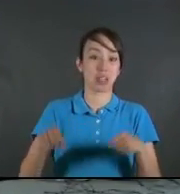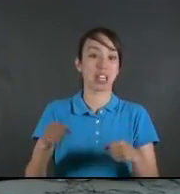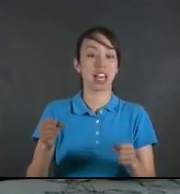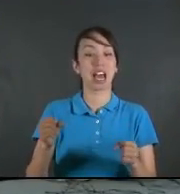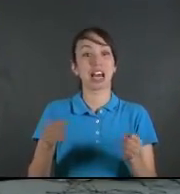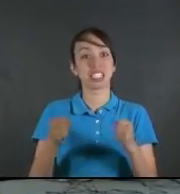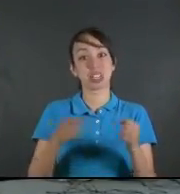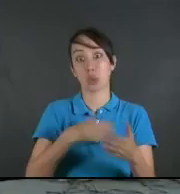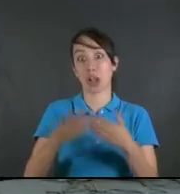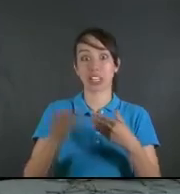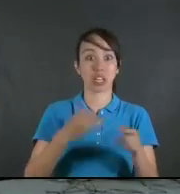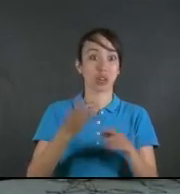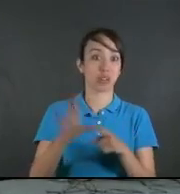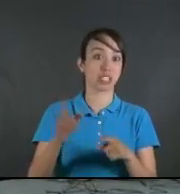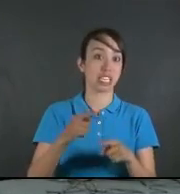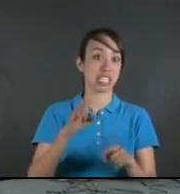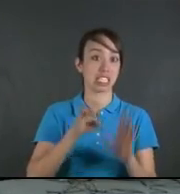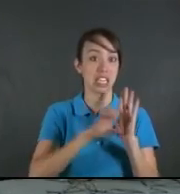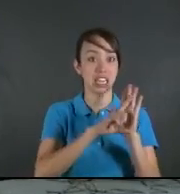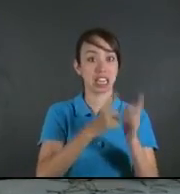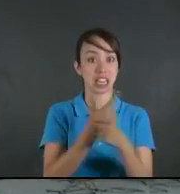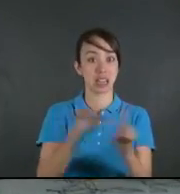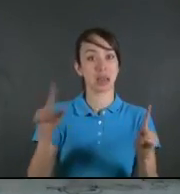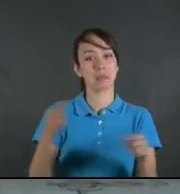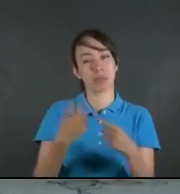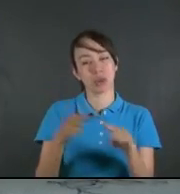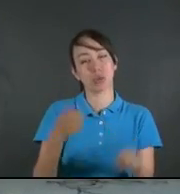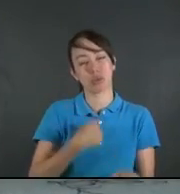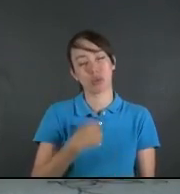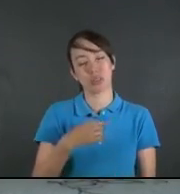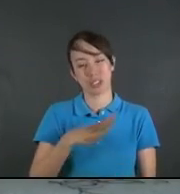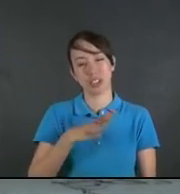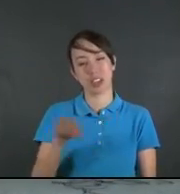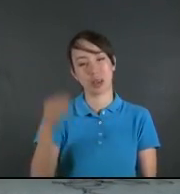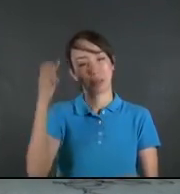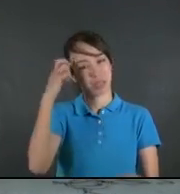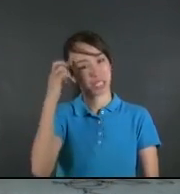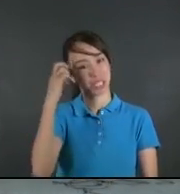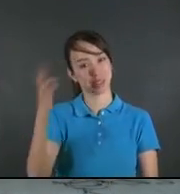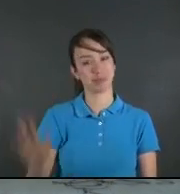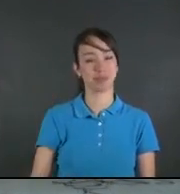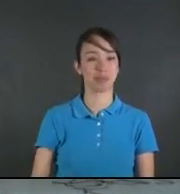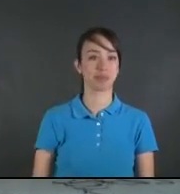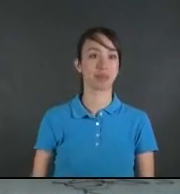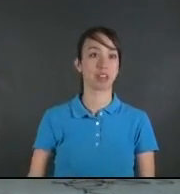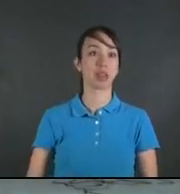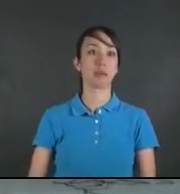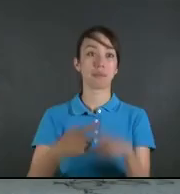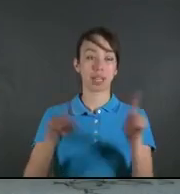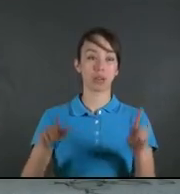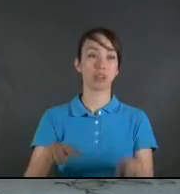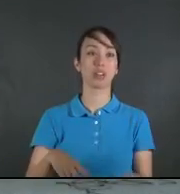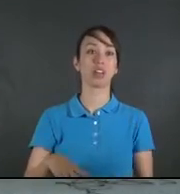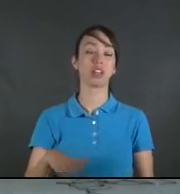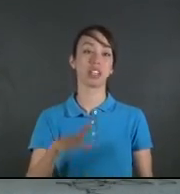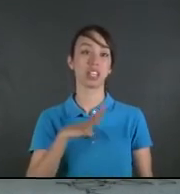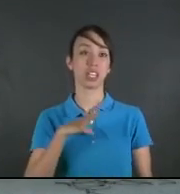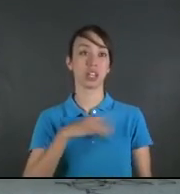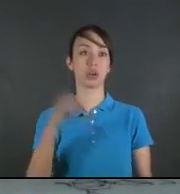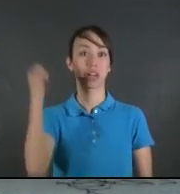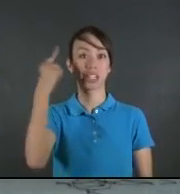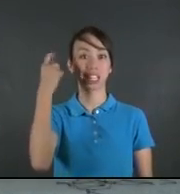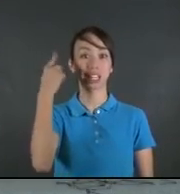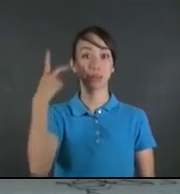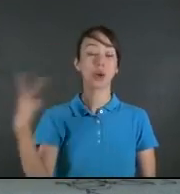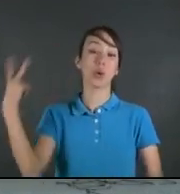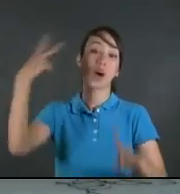uno de medio pensar bueno Viene un entendimiento hasta del libro